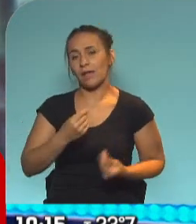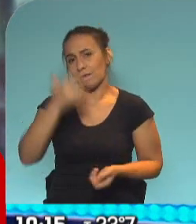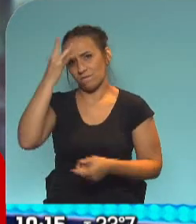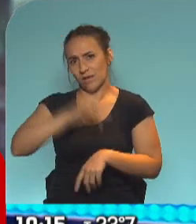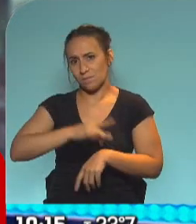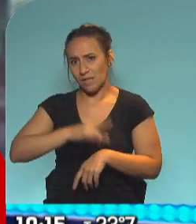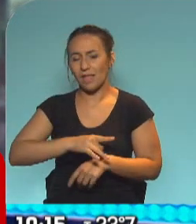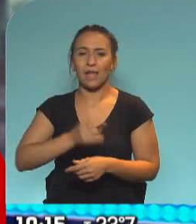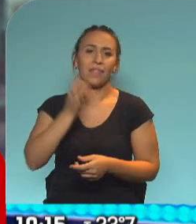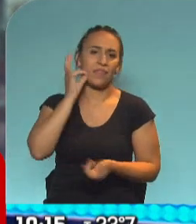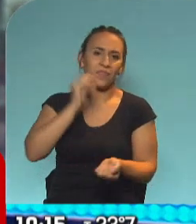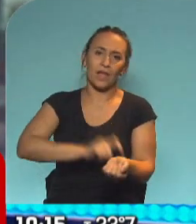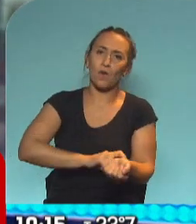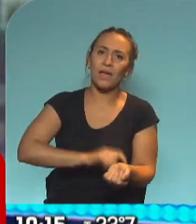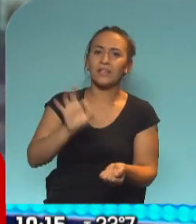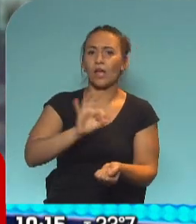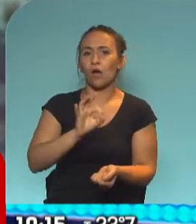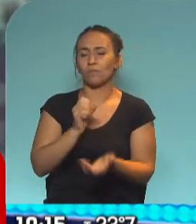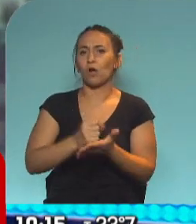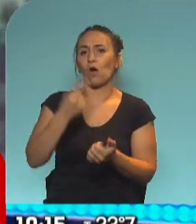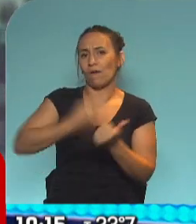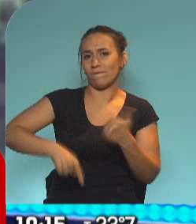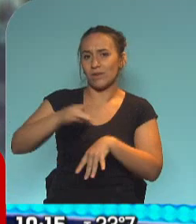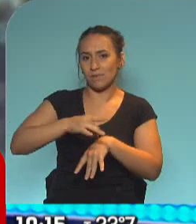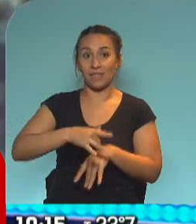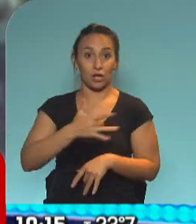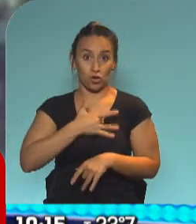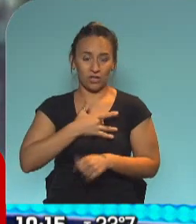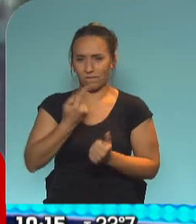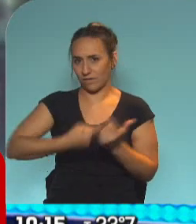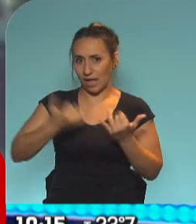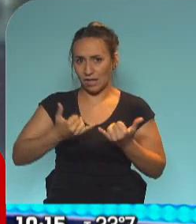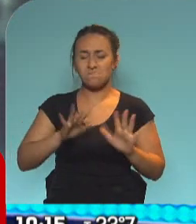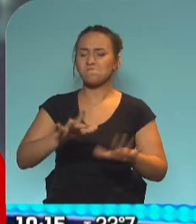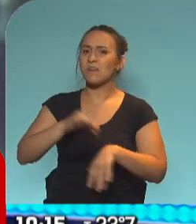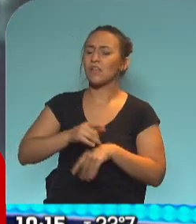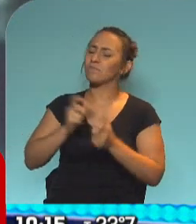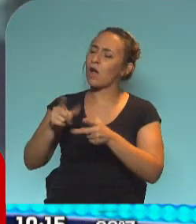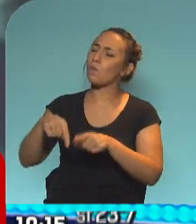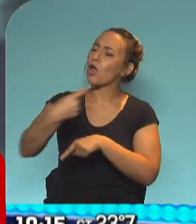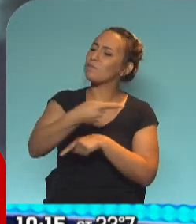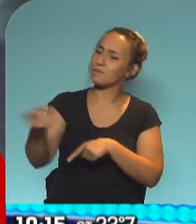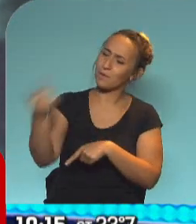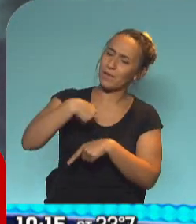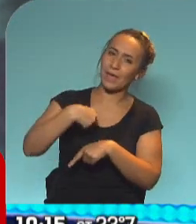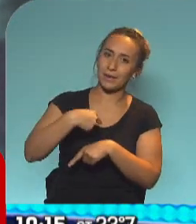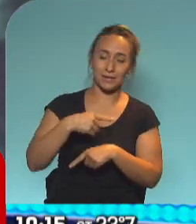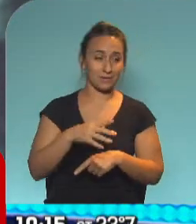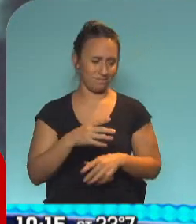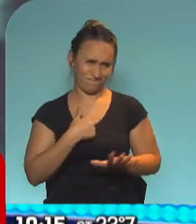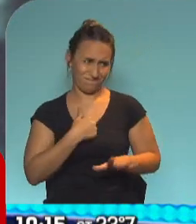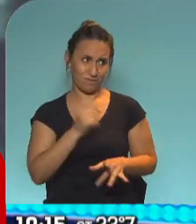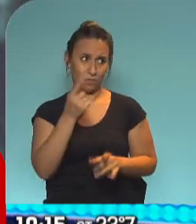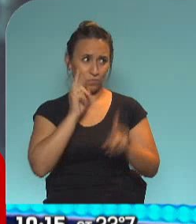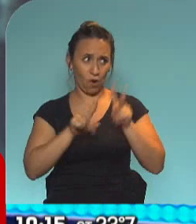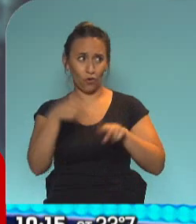es tiene antecedente de enfermedad coronaria y el médico le dice, vení la semana que viene. ¿Yo cambiaría de médico